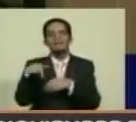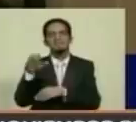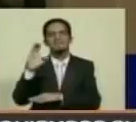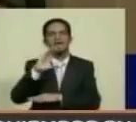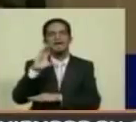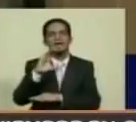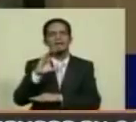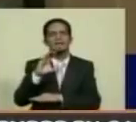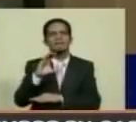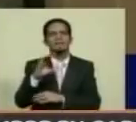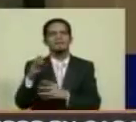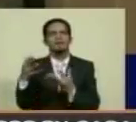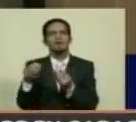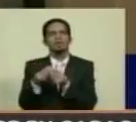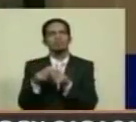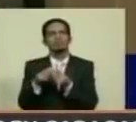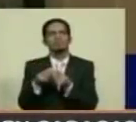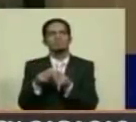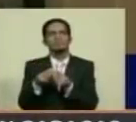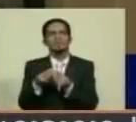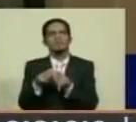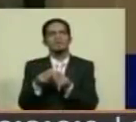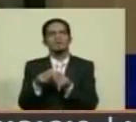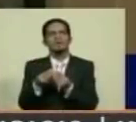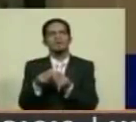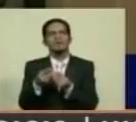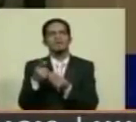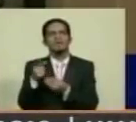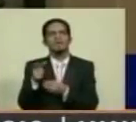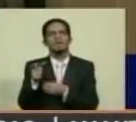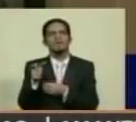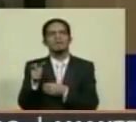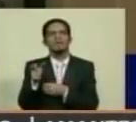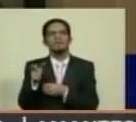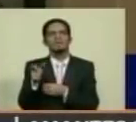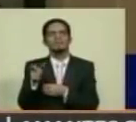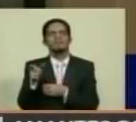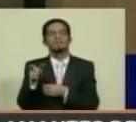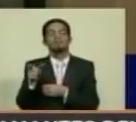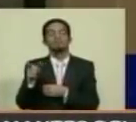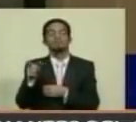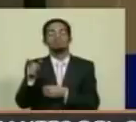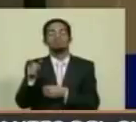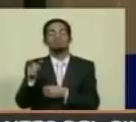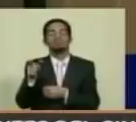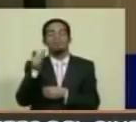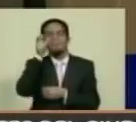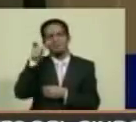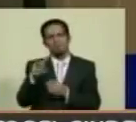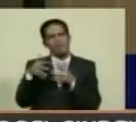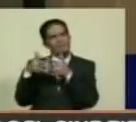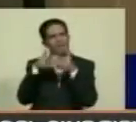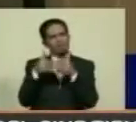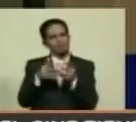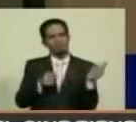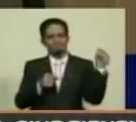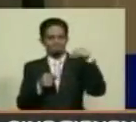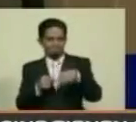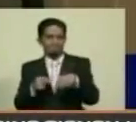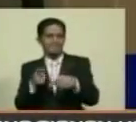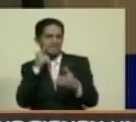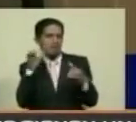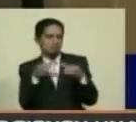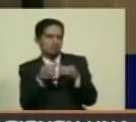con el senador Bob Corker, quien estuvo aquí en Caracas reunidos con sectores de la